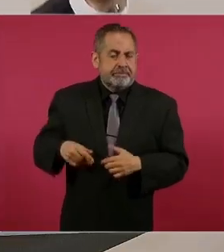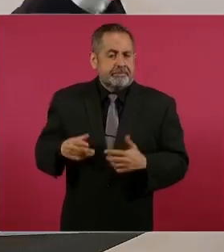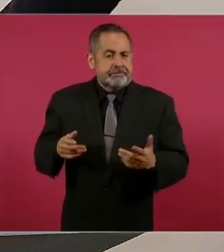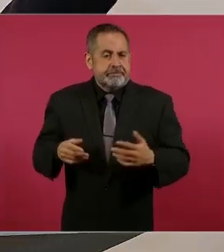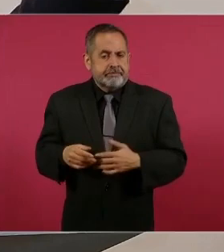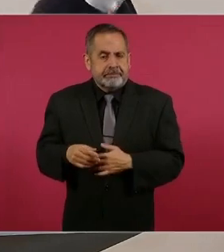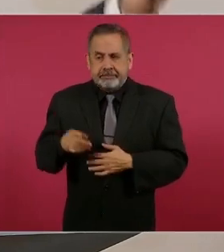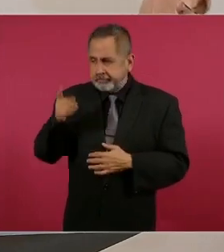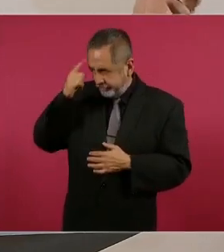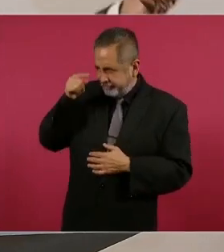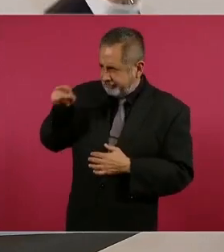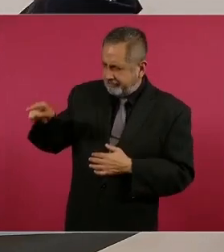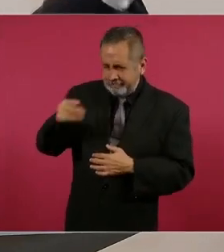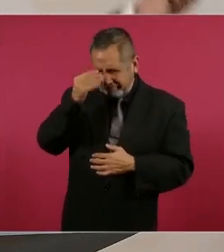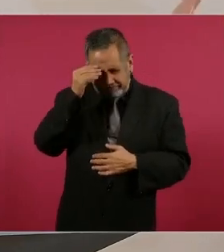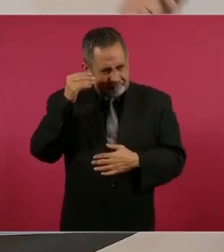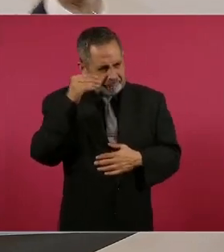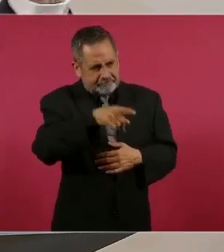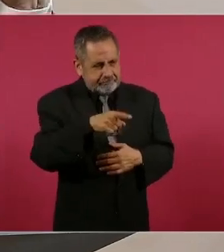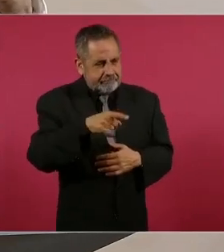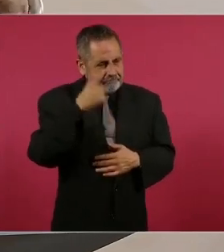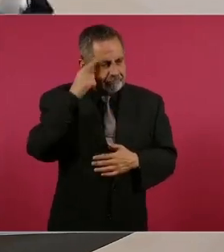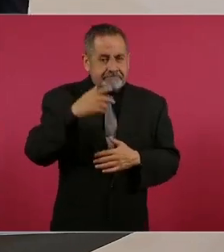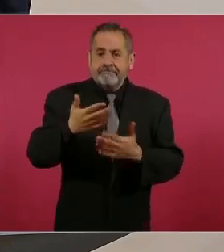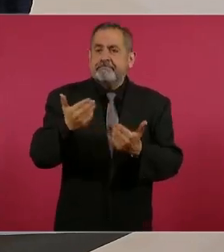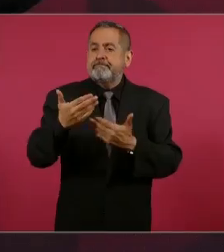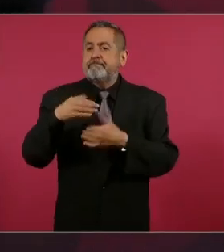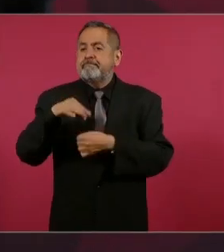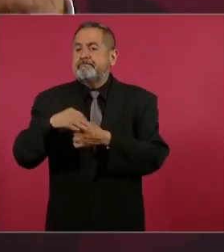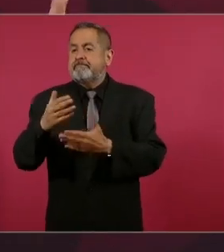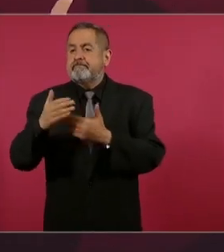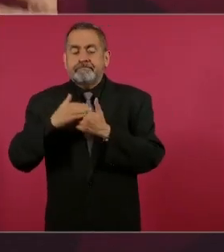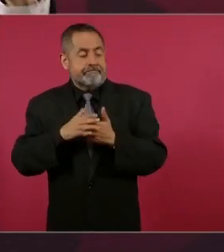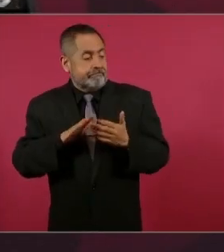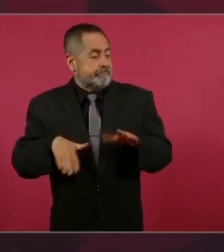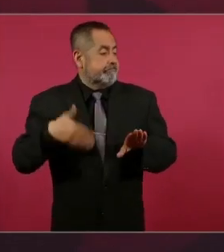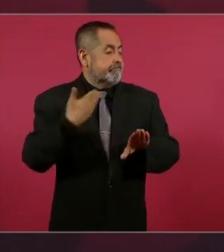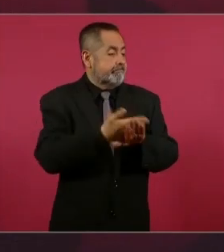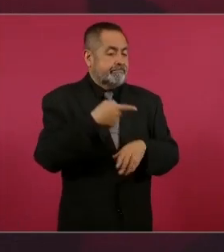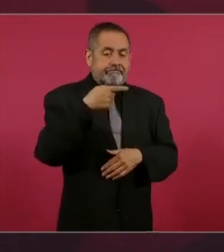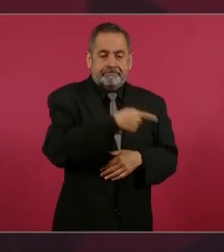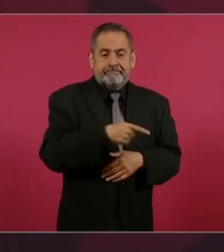utilizar políticamente este asunto y afectar a Salinas.